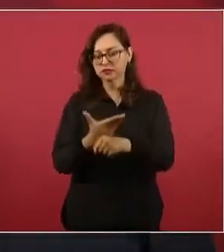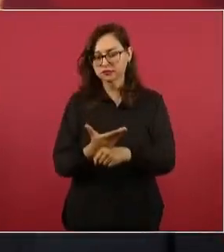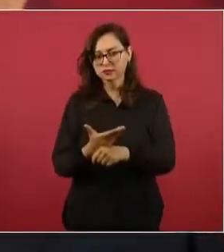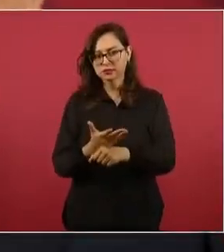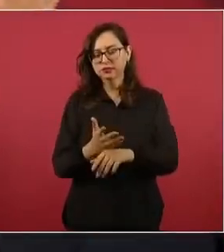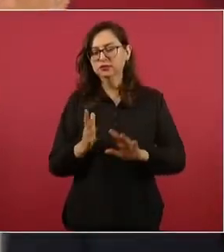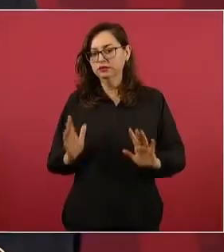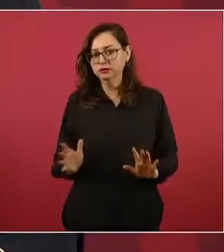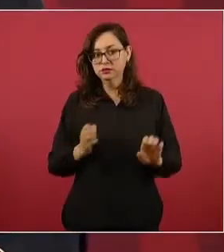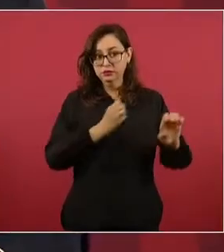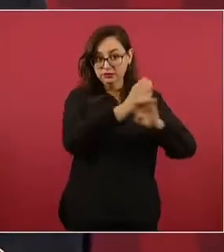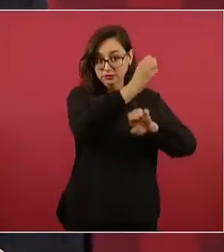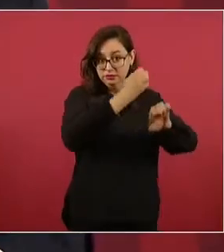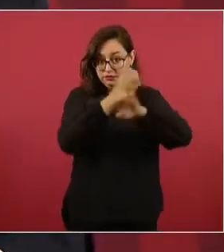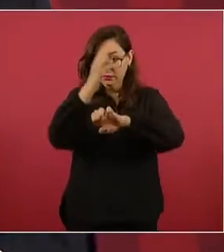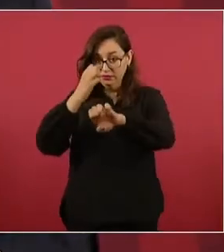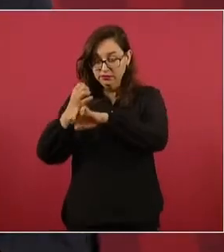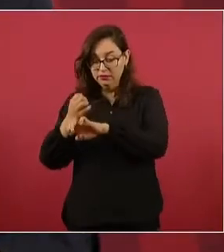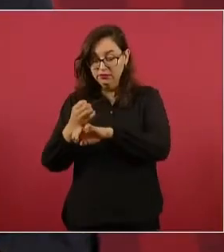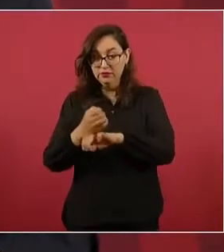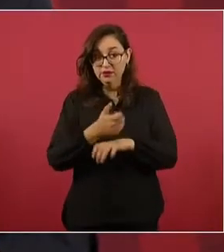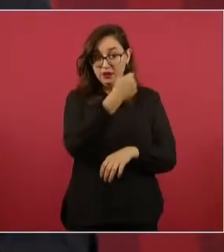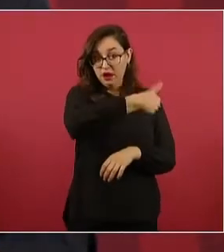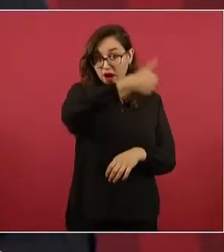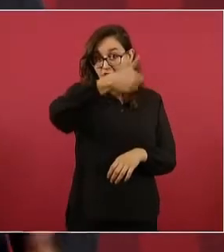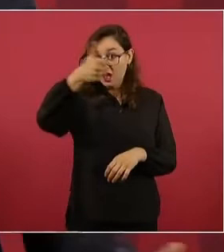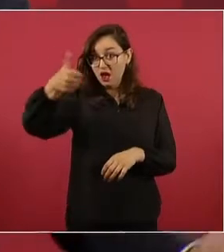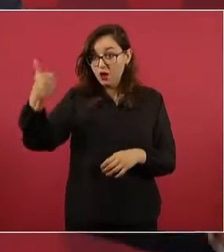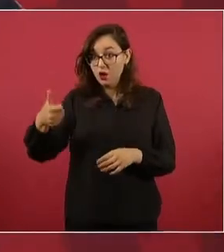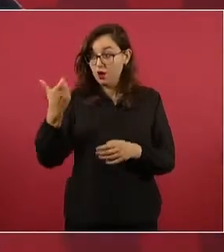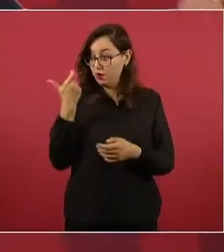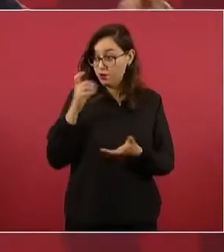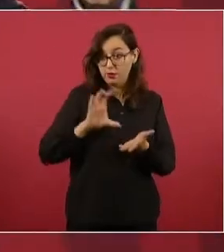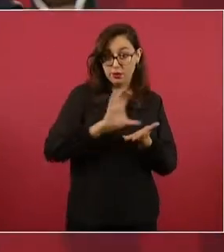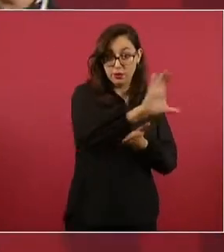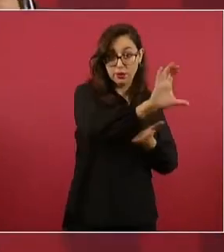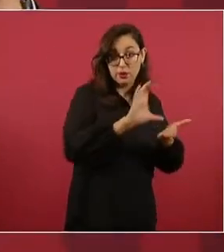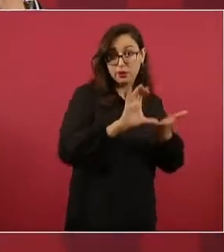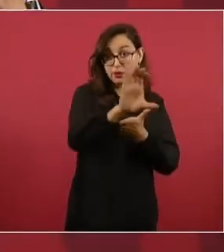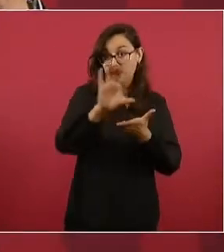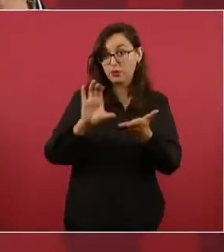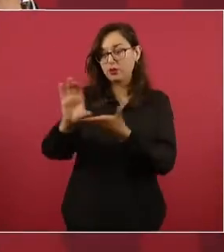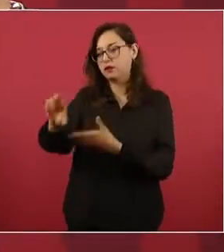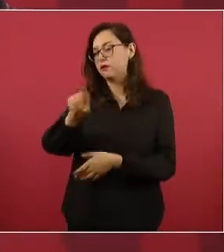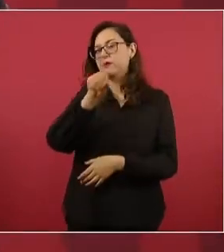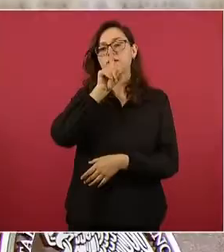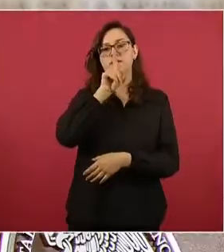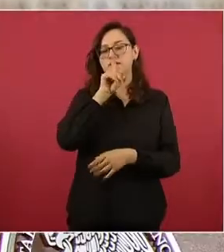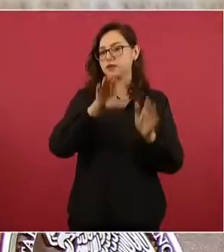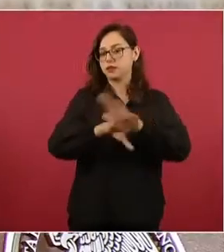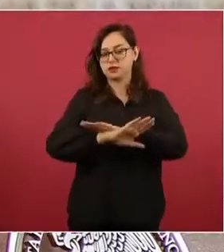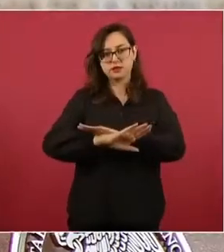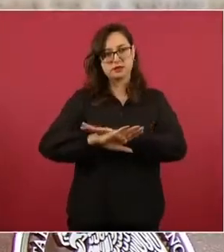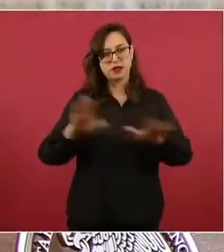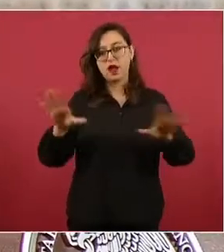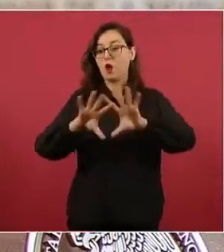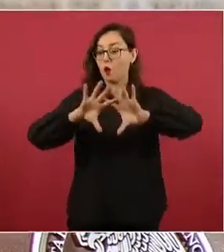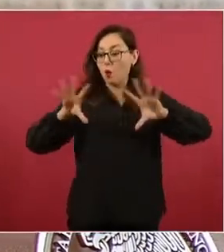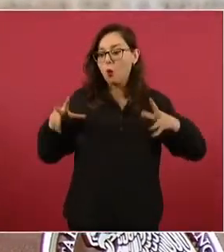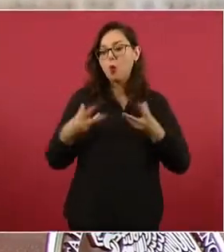del sistema de salud, sino la federalización.